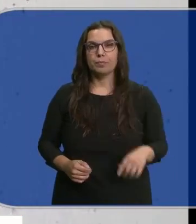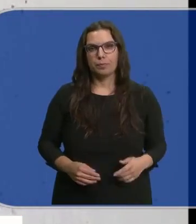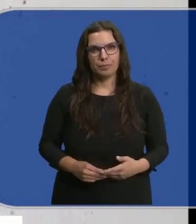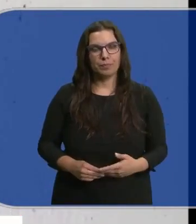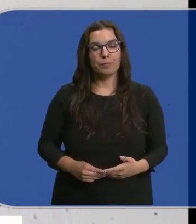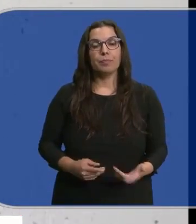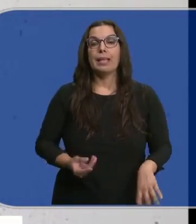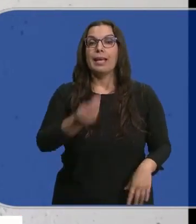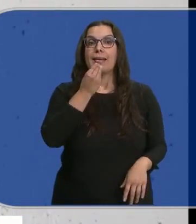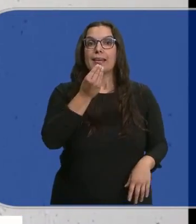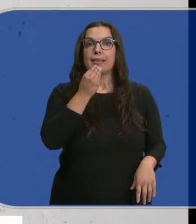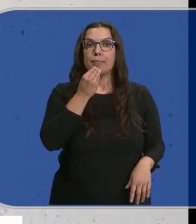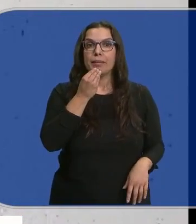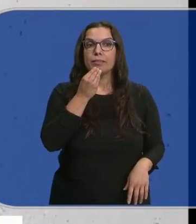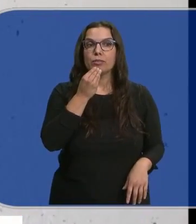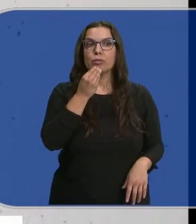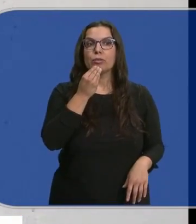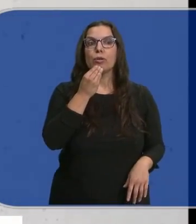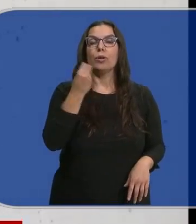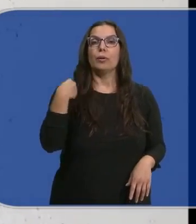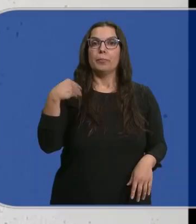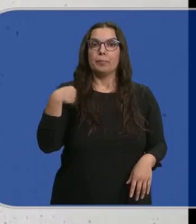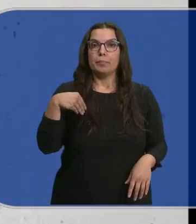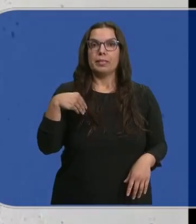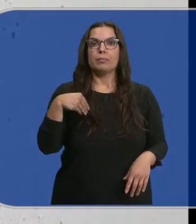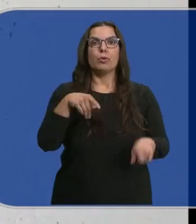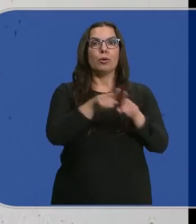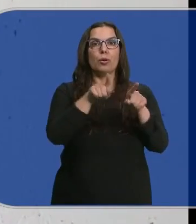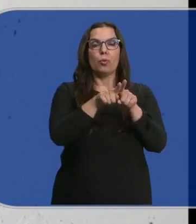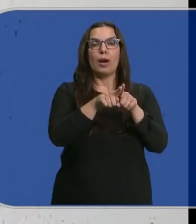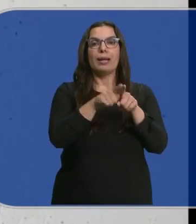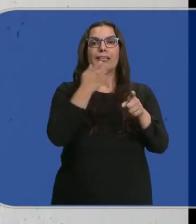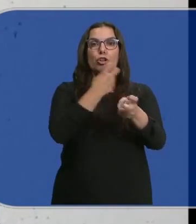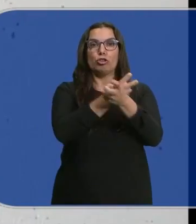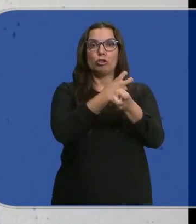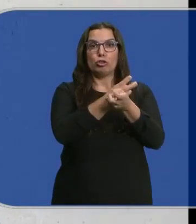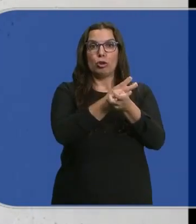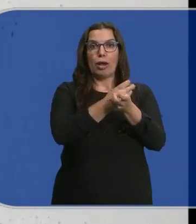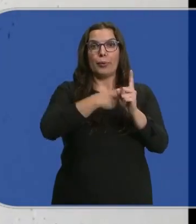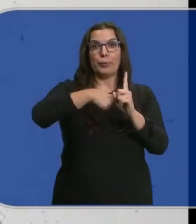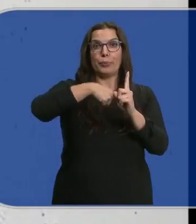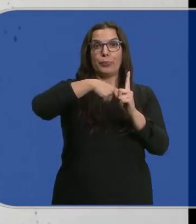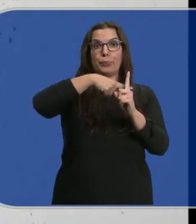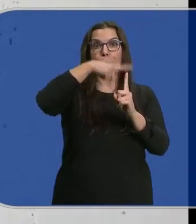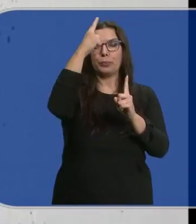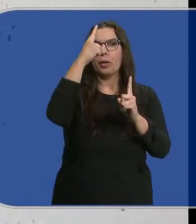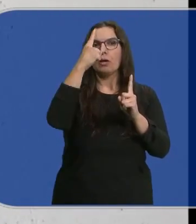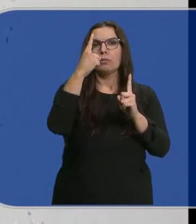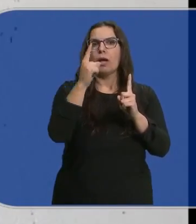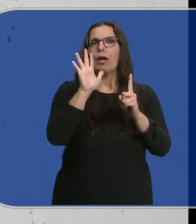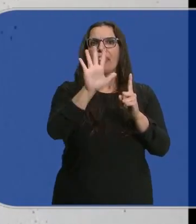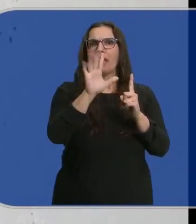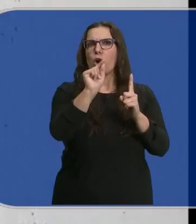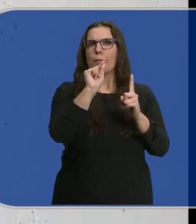Aunque el alimento estuviese contaminado por toxina botulínica, el calor, 85 grados 5 minutos, lo va a inactivar. Por lo